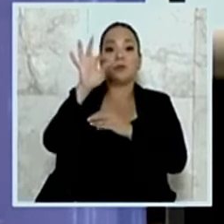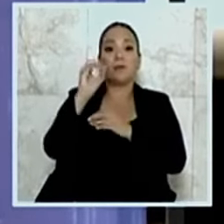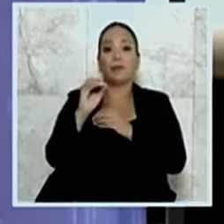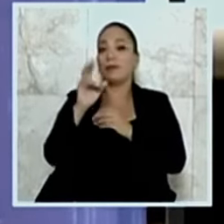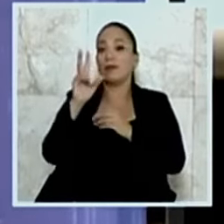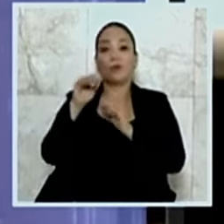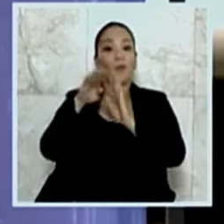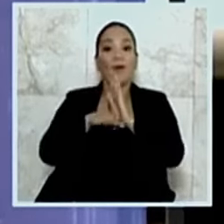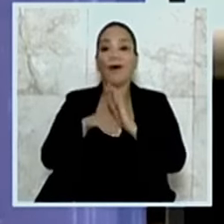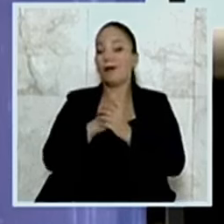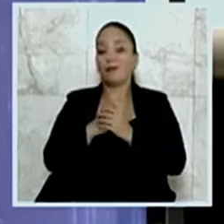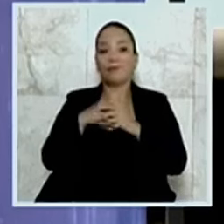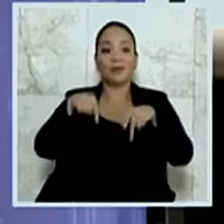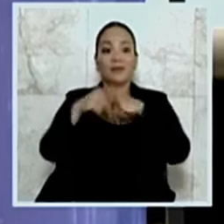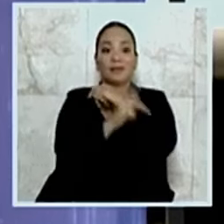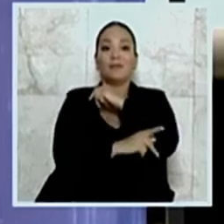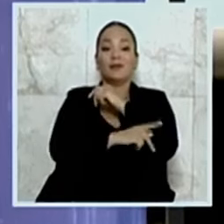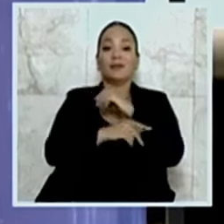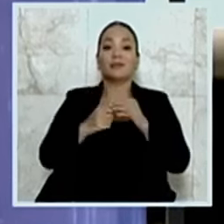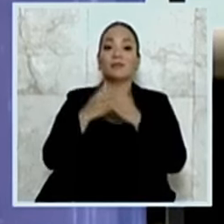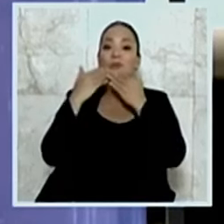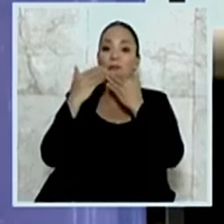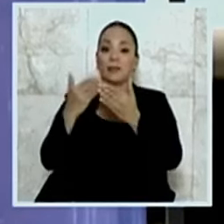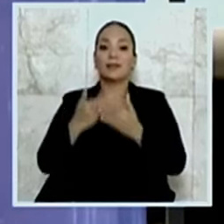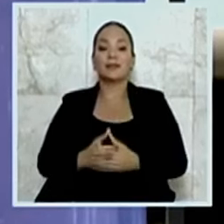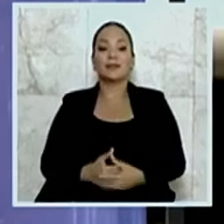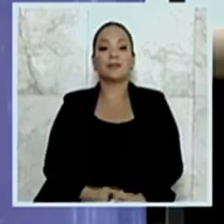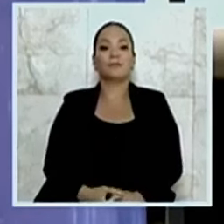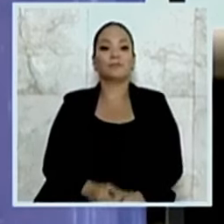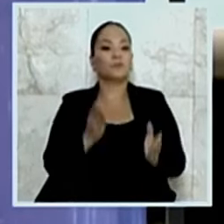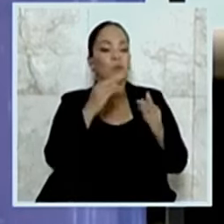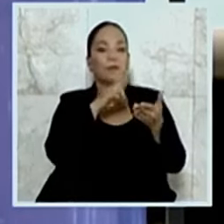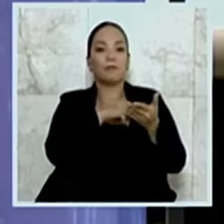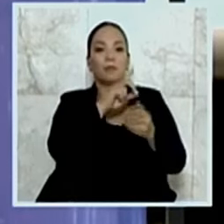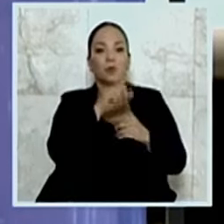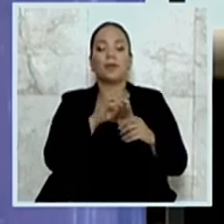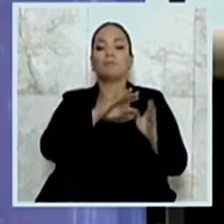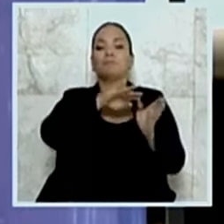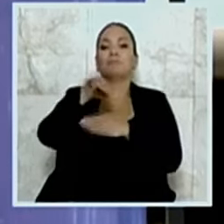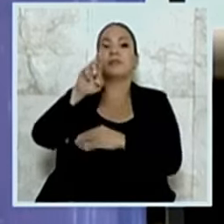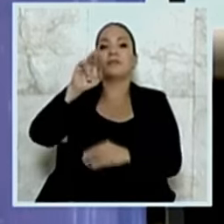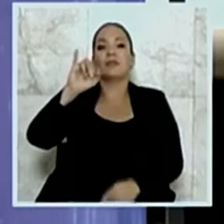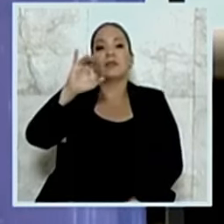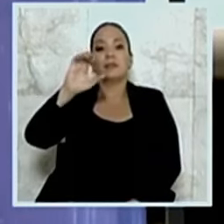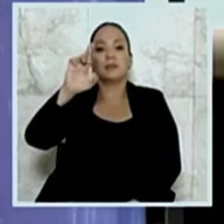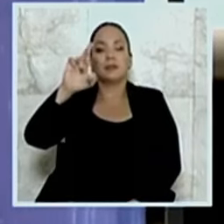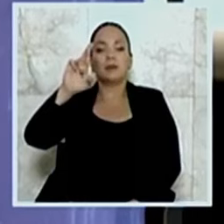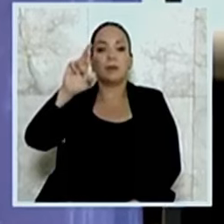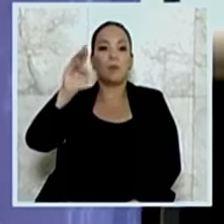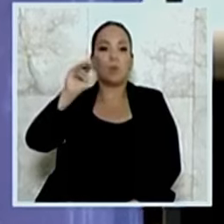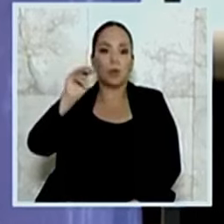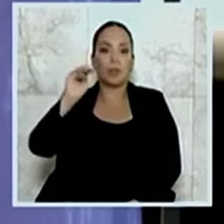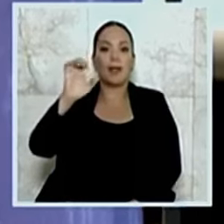públicas que van a reducir la pobreza, que por cierto, desde el año 1990 no